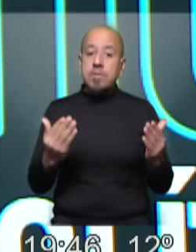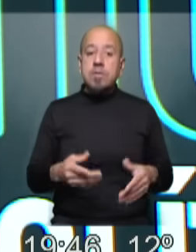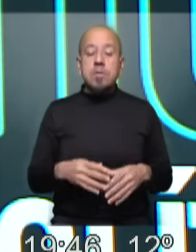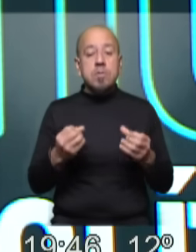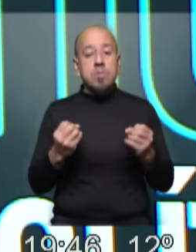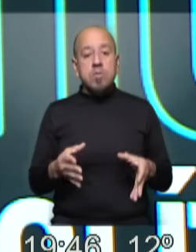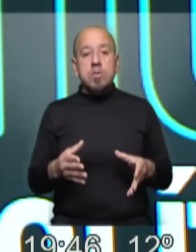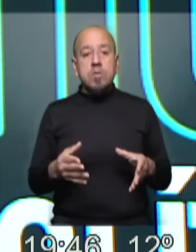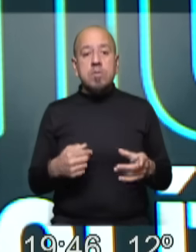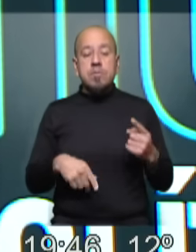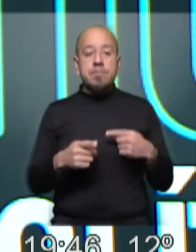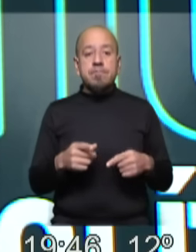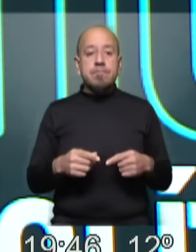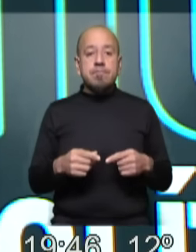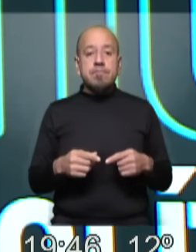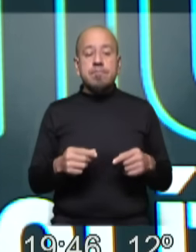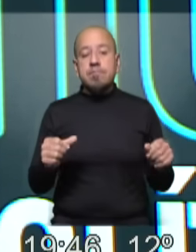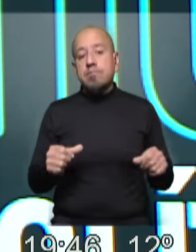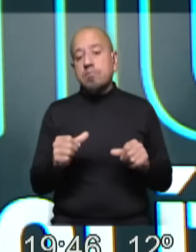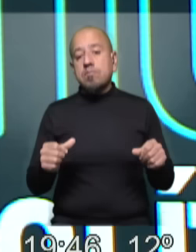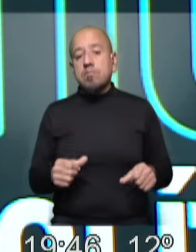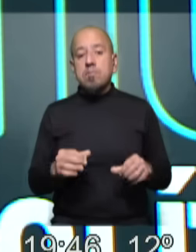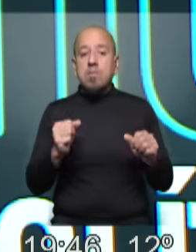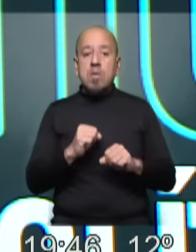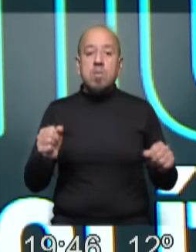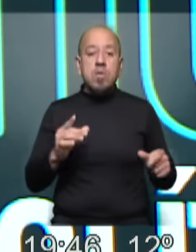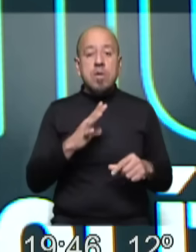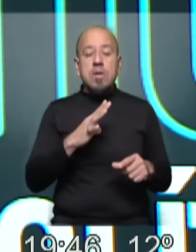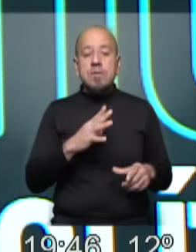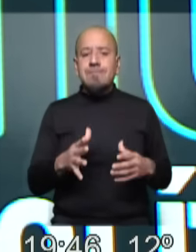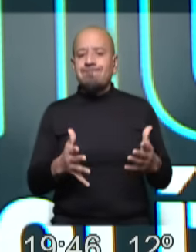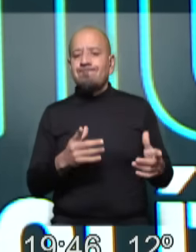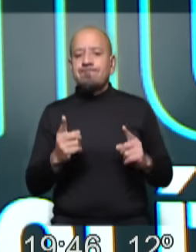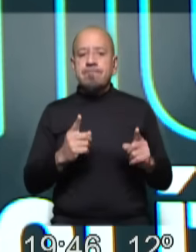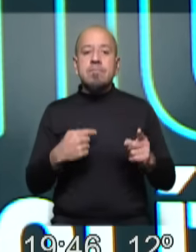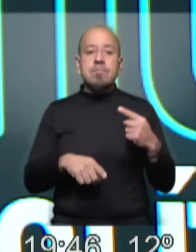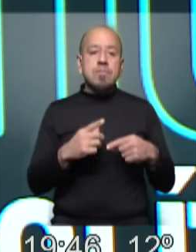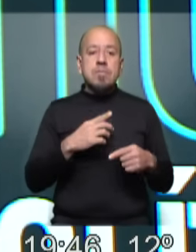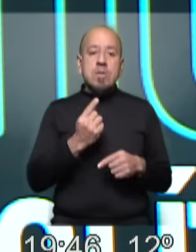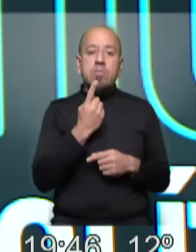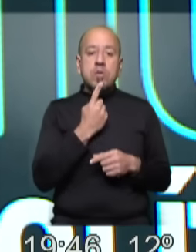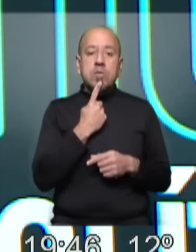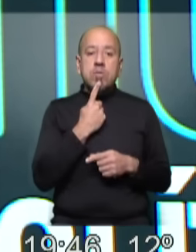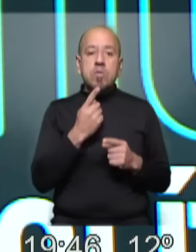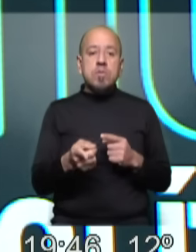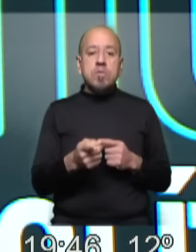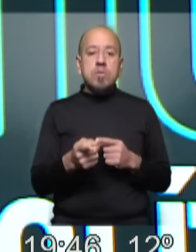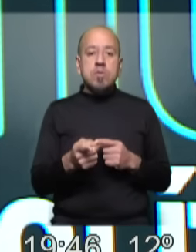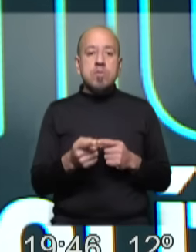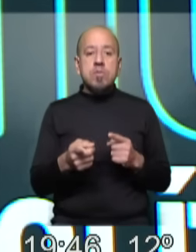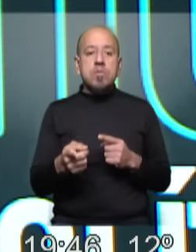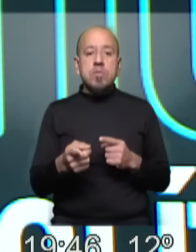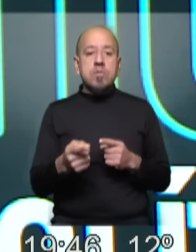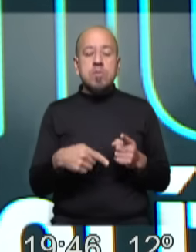punto de vista de la actuación de hecho puede haber delitos en el medio eh Pero el punto de vista político sin duda lo que tú decías son